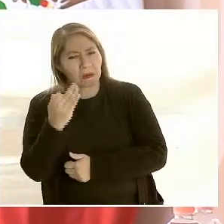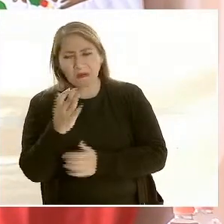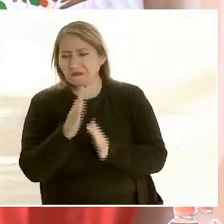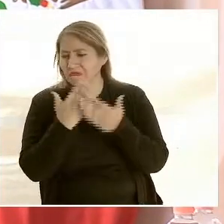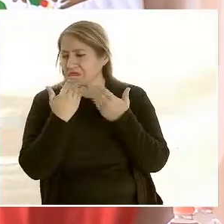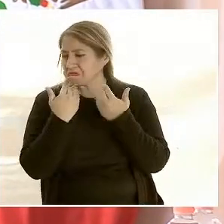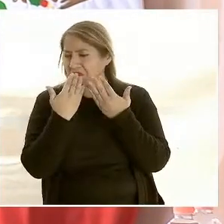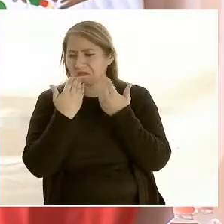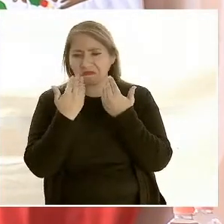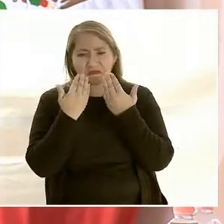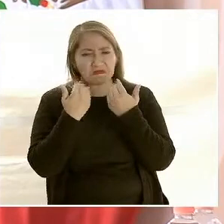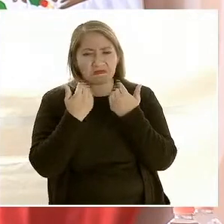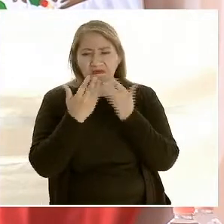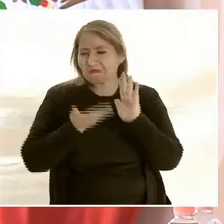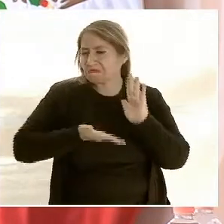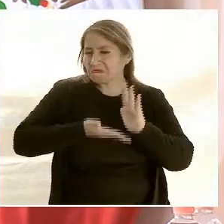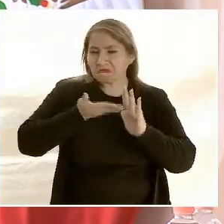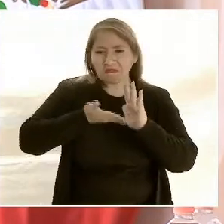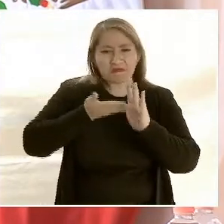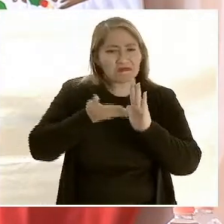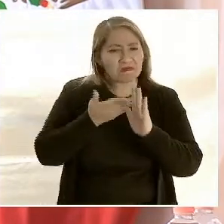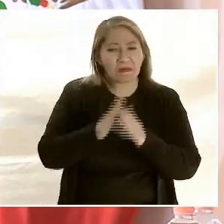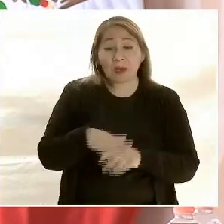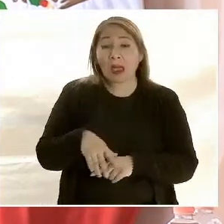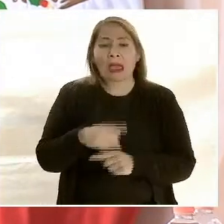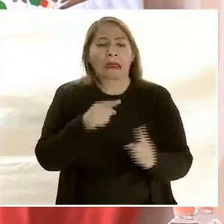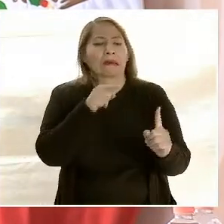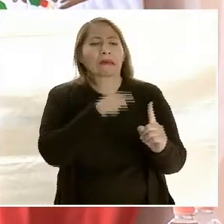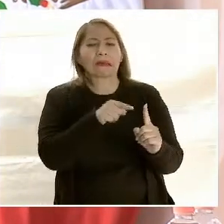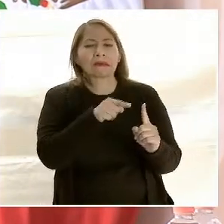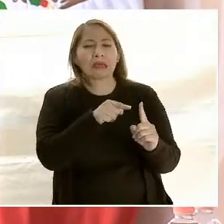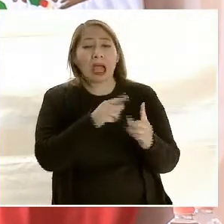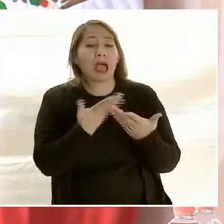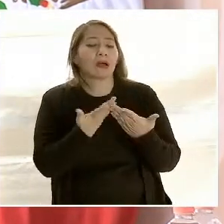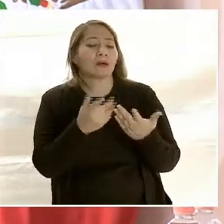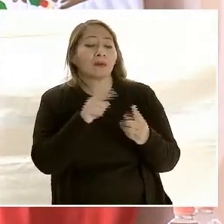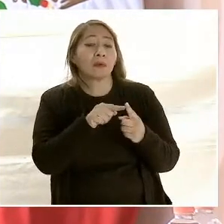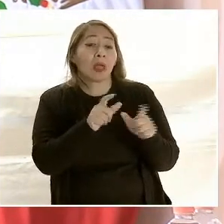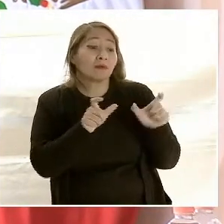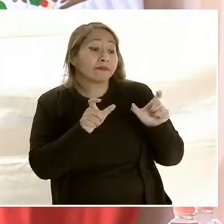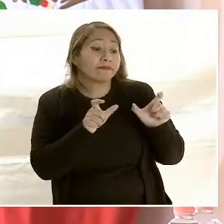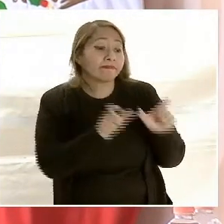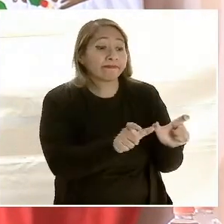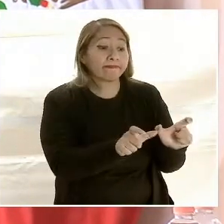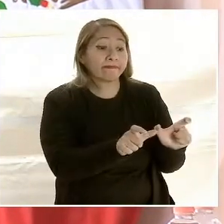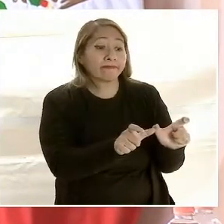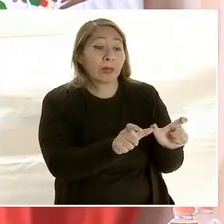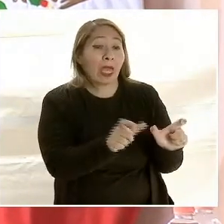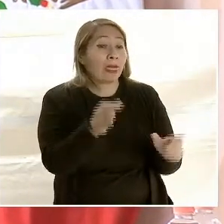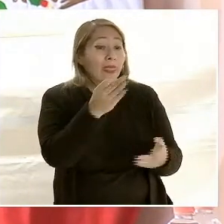garantizar la seguridad de todos los mexicanos.